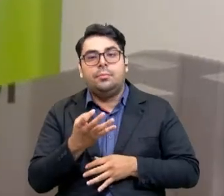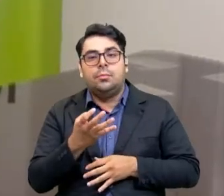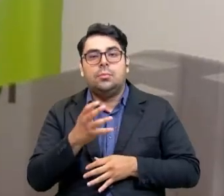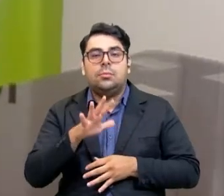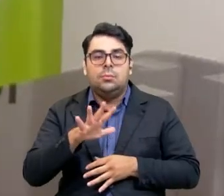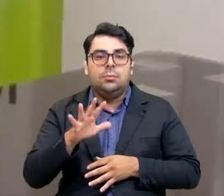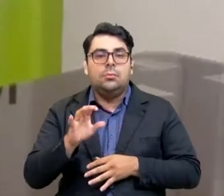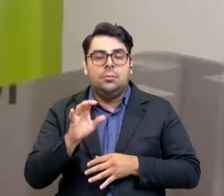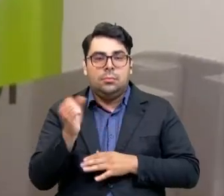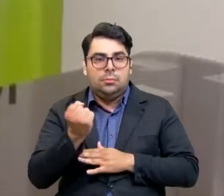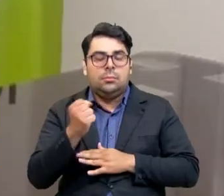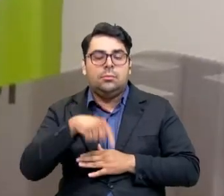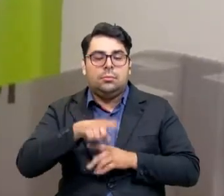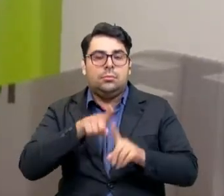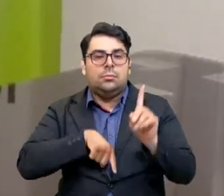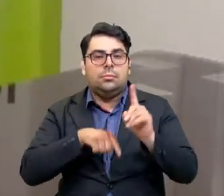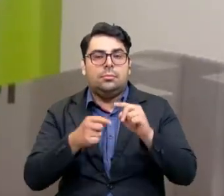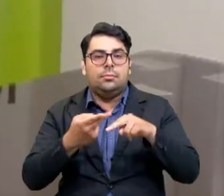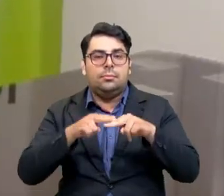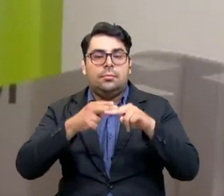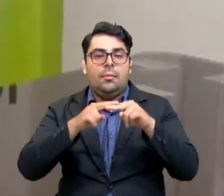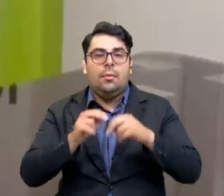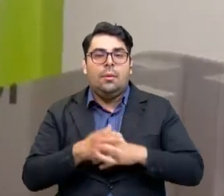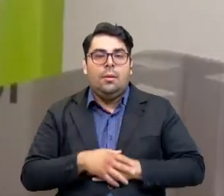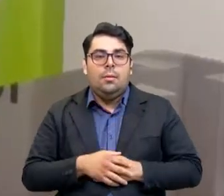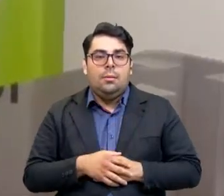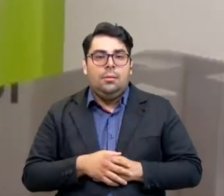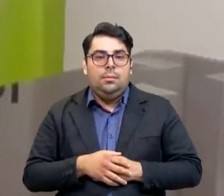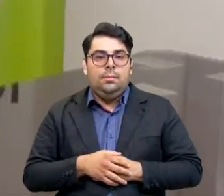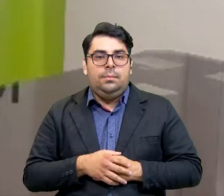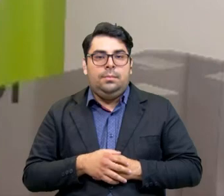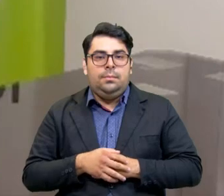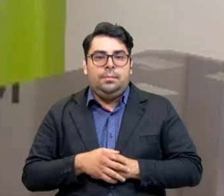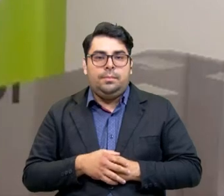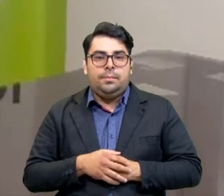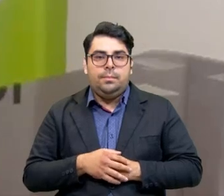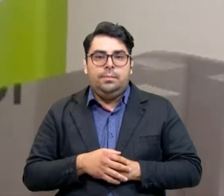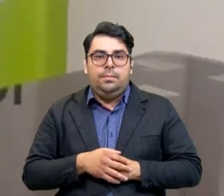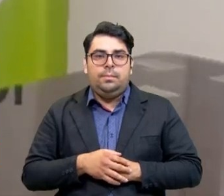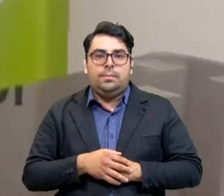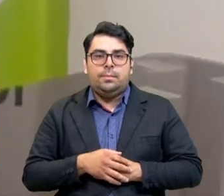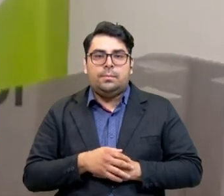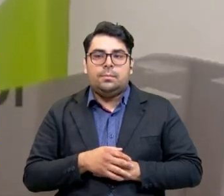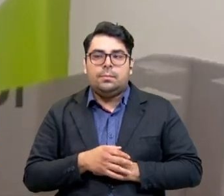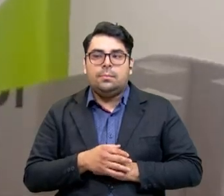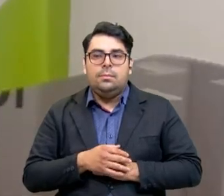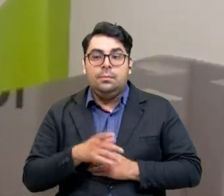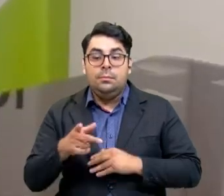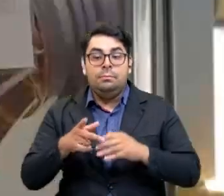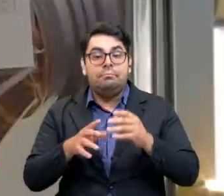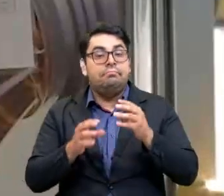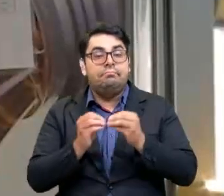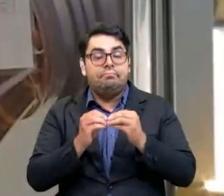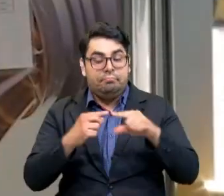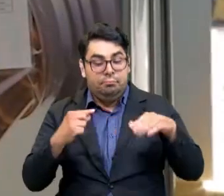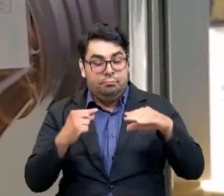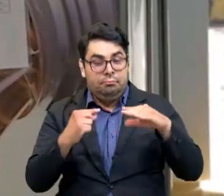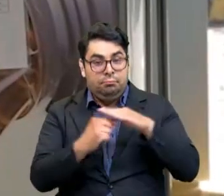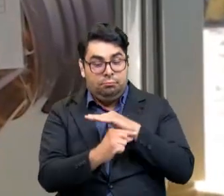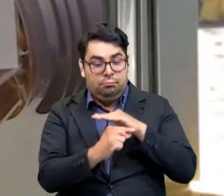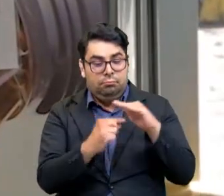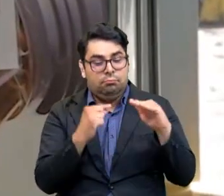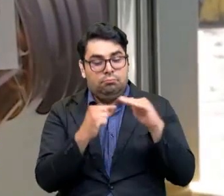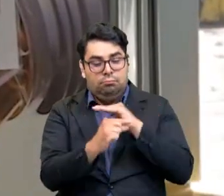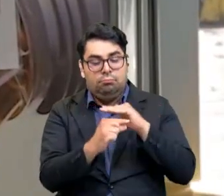para este mes debido al aumento, el desmonte del precio o el desmonte del fondo, el subsidio del Fondo de